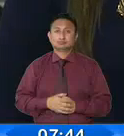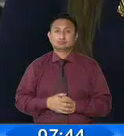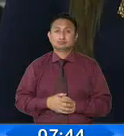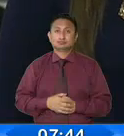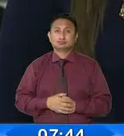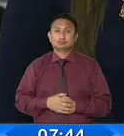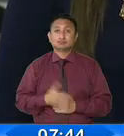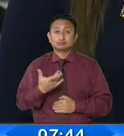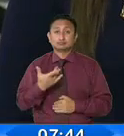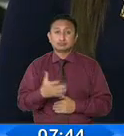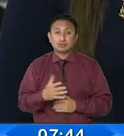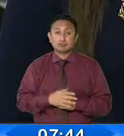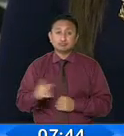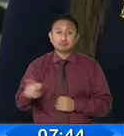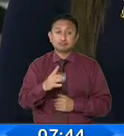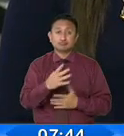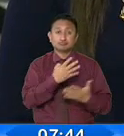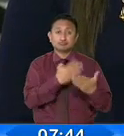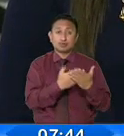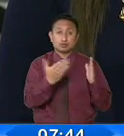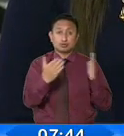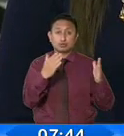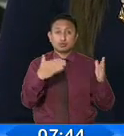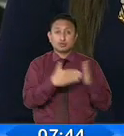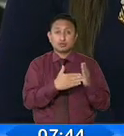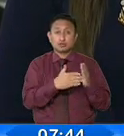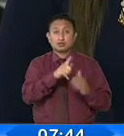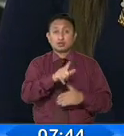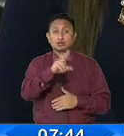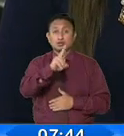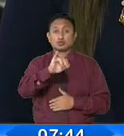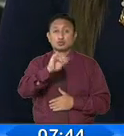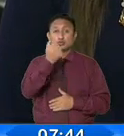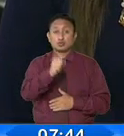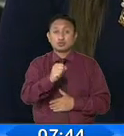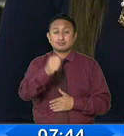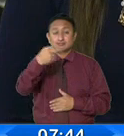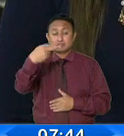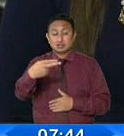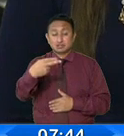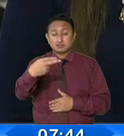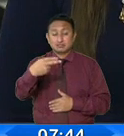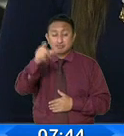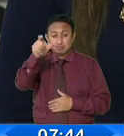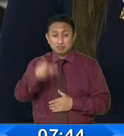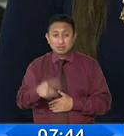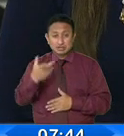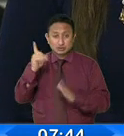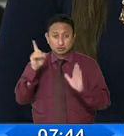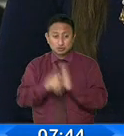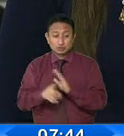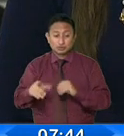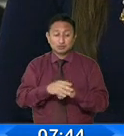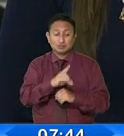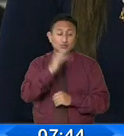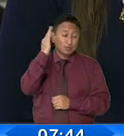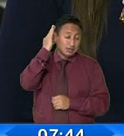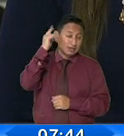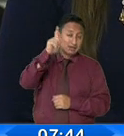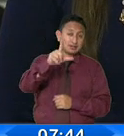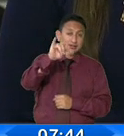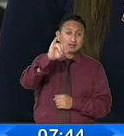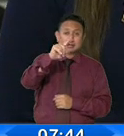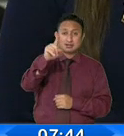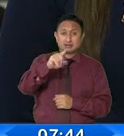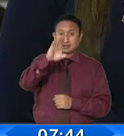Y ya se dictó la prisión preventiva en contra de Luis Javier H., principal acusado de femicidio de Lisbeth Vaquerizo, ocurrido en diciembre